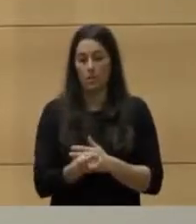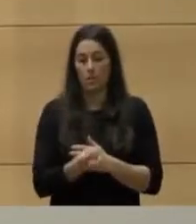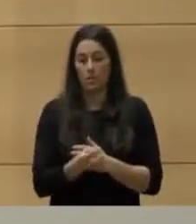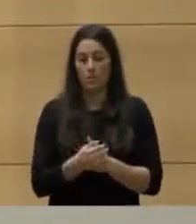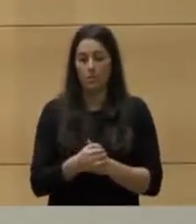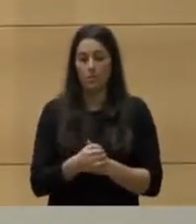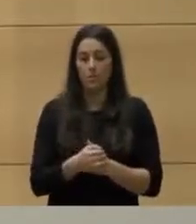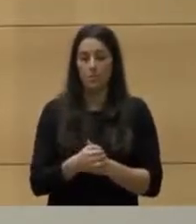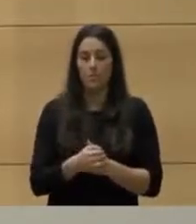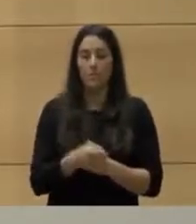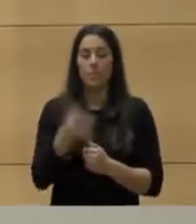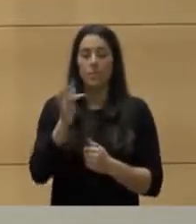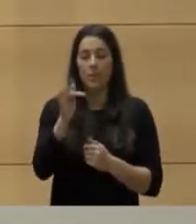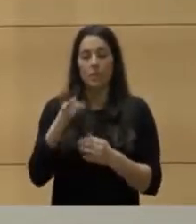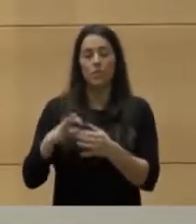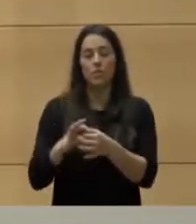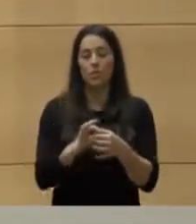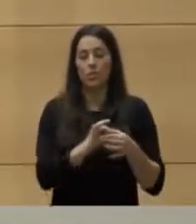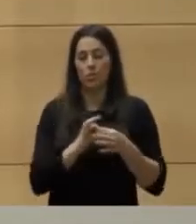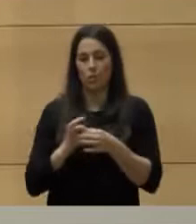federal y solidario